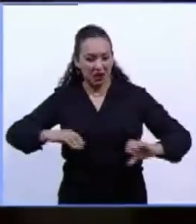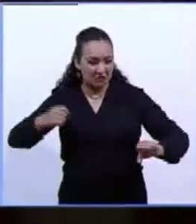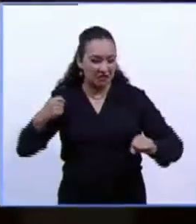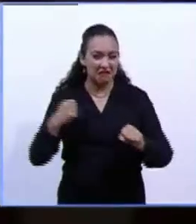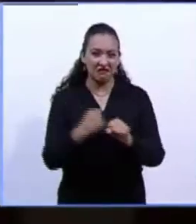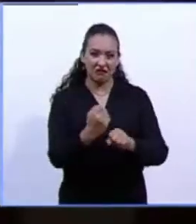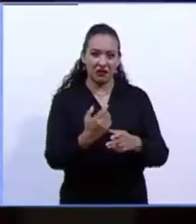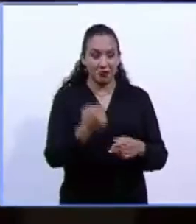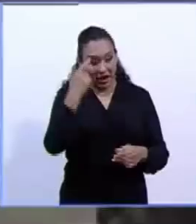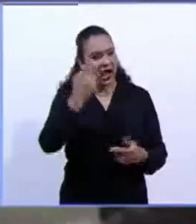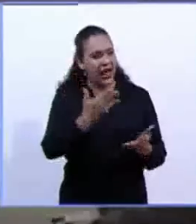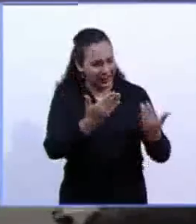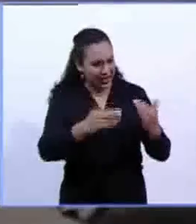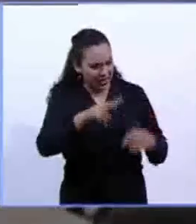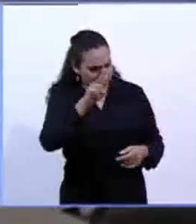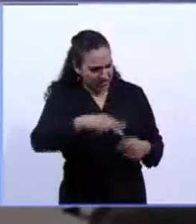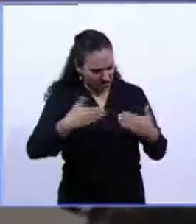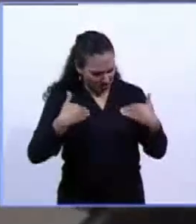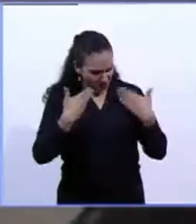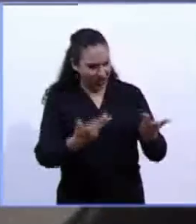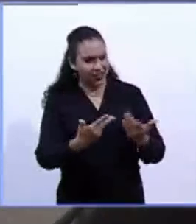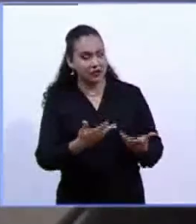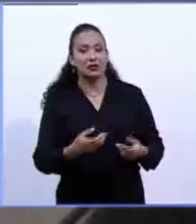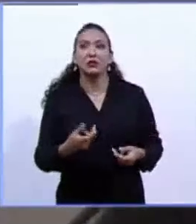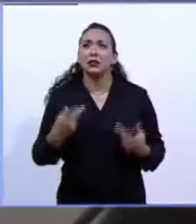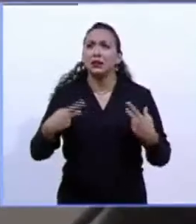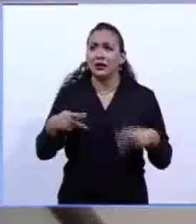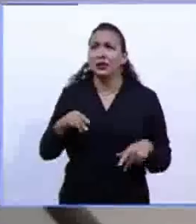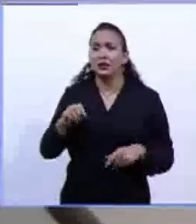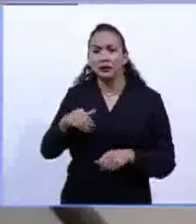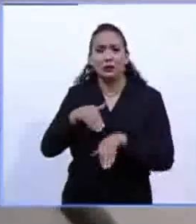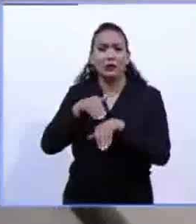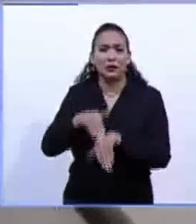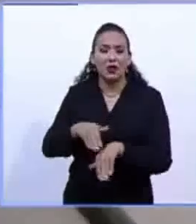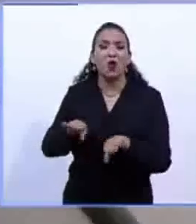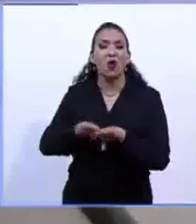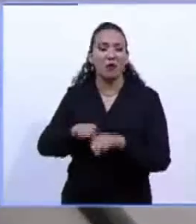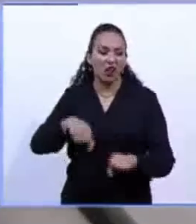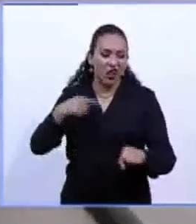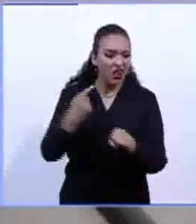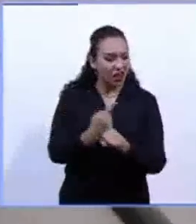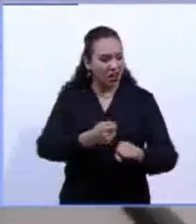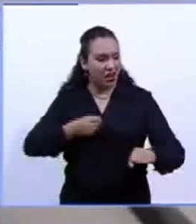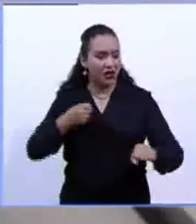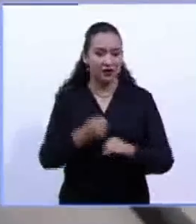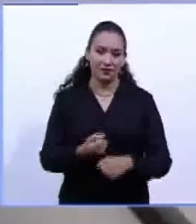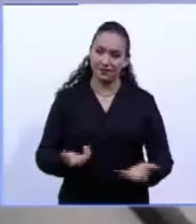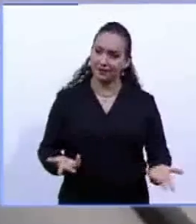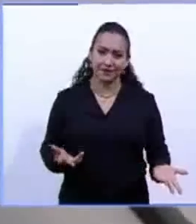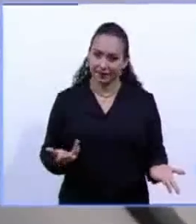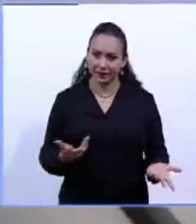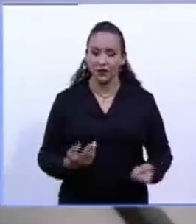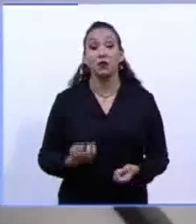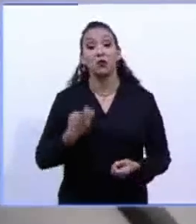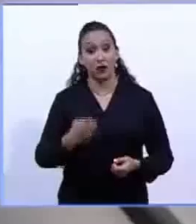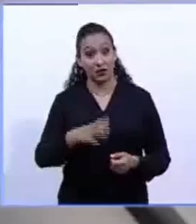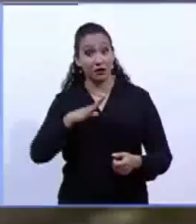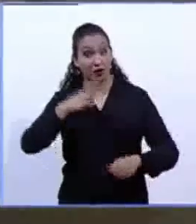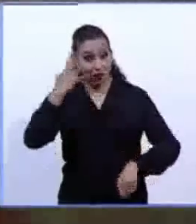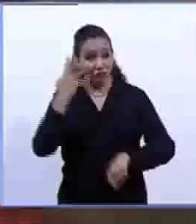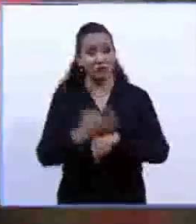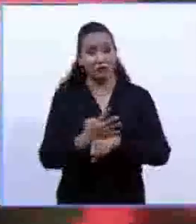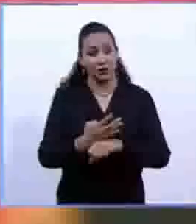fabricar confesiones y declaraciones que sustentan la incriminación de personas. Además de la demora, llama la atención que prevé